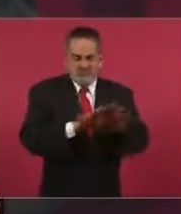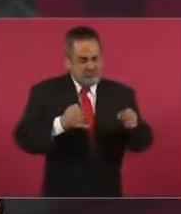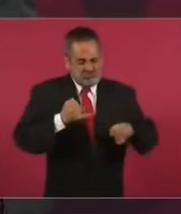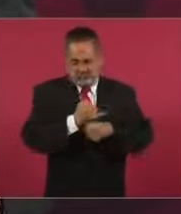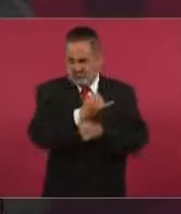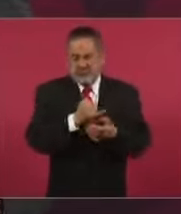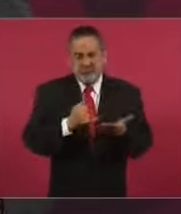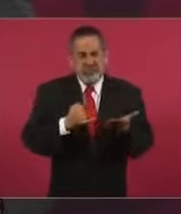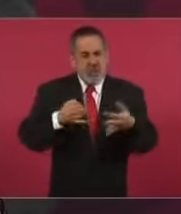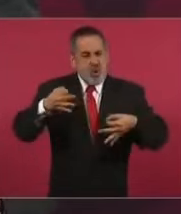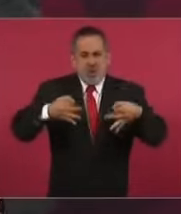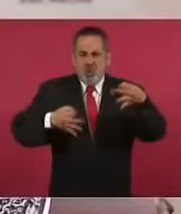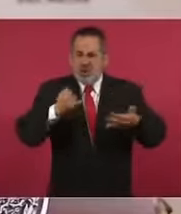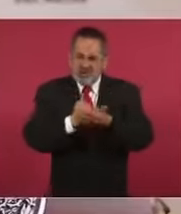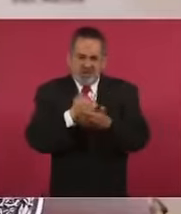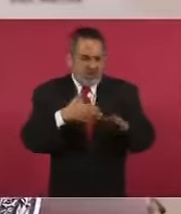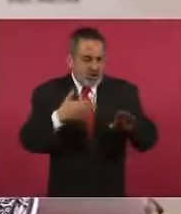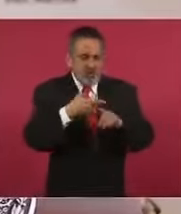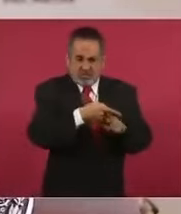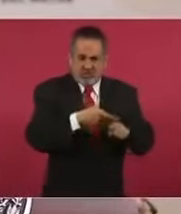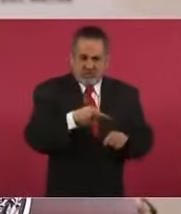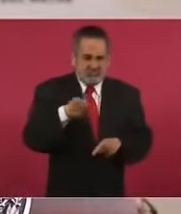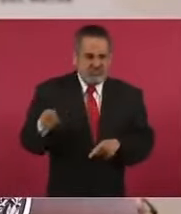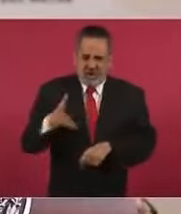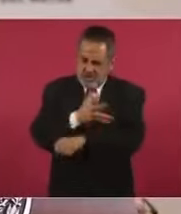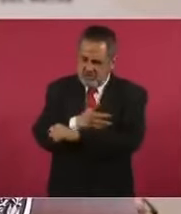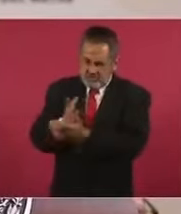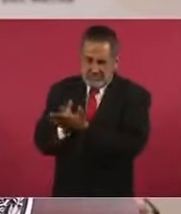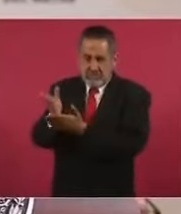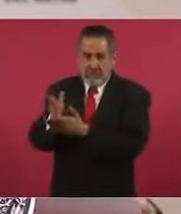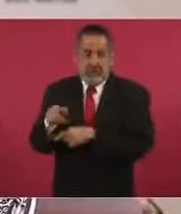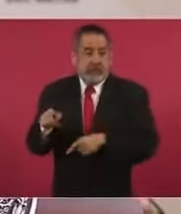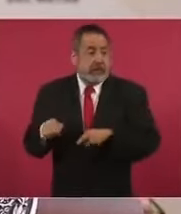enfrentar esta situación y actuó con rectitud,